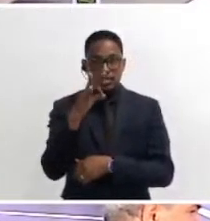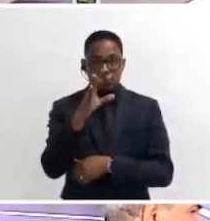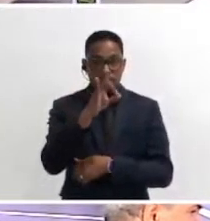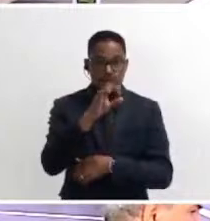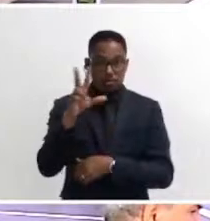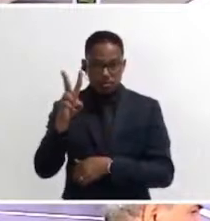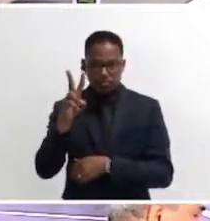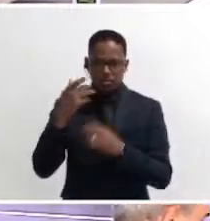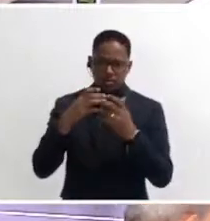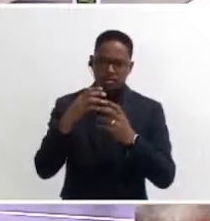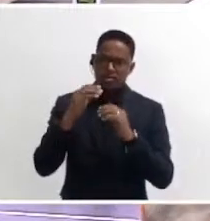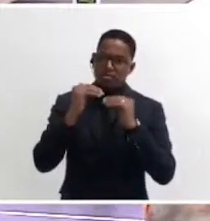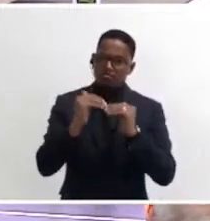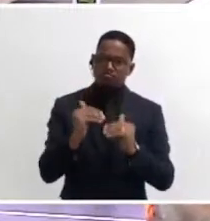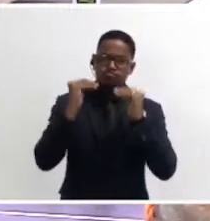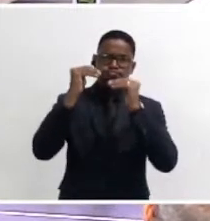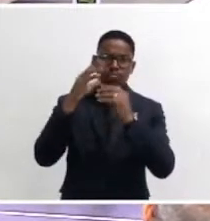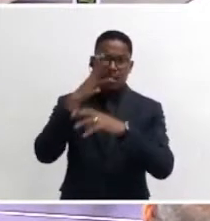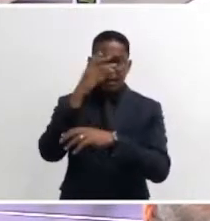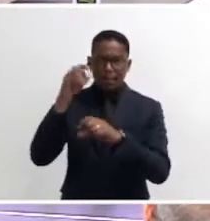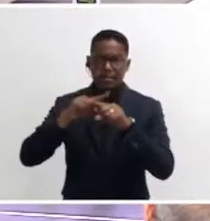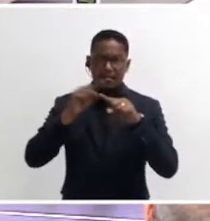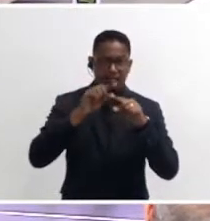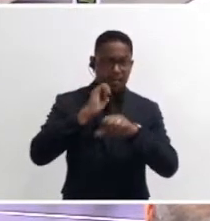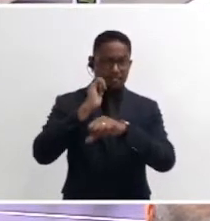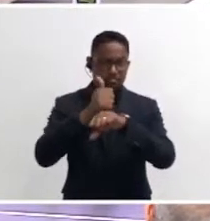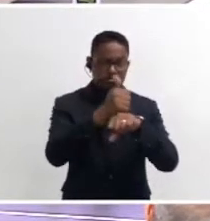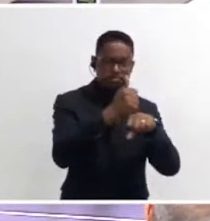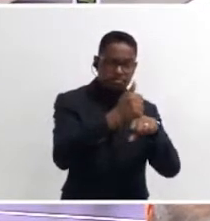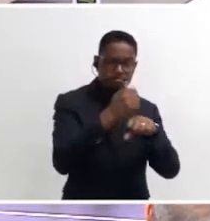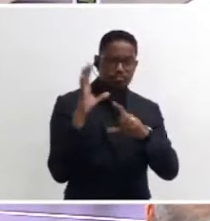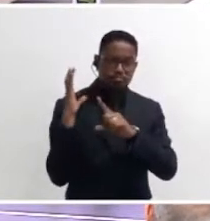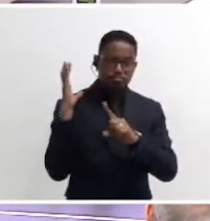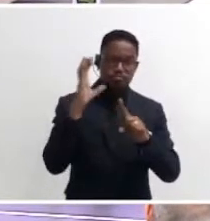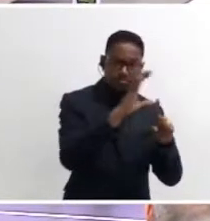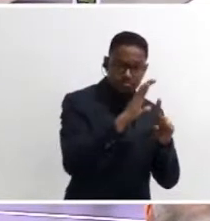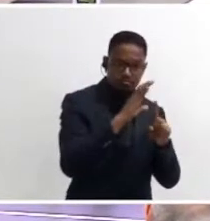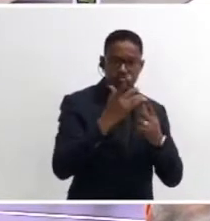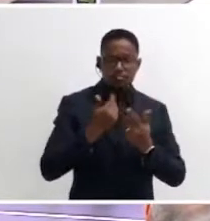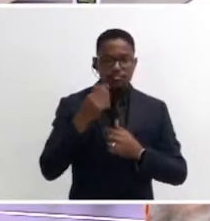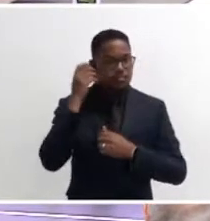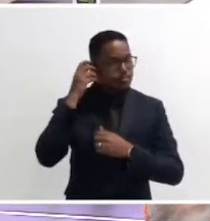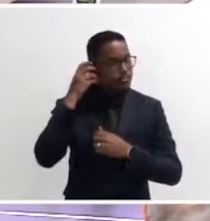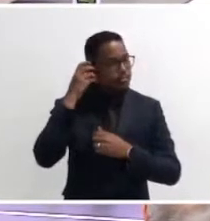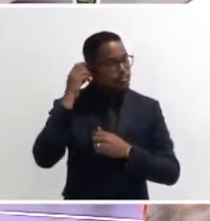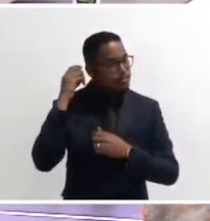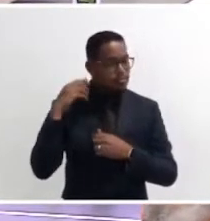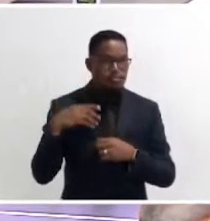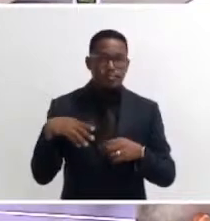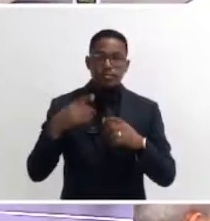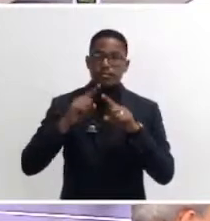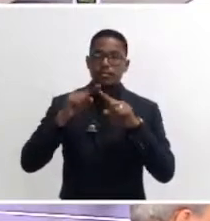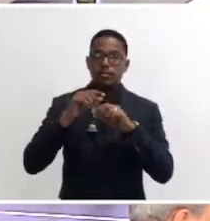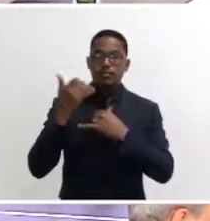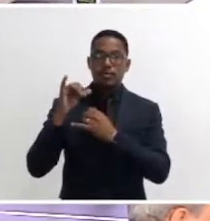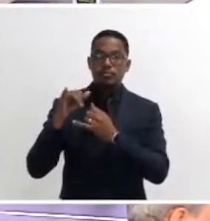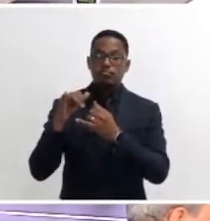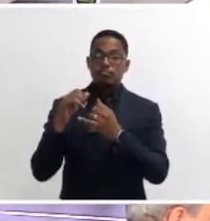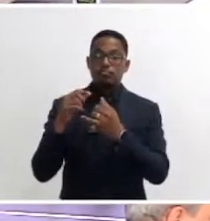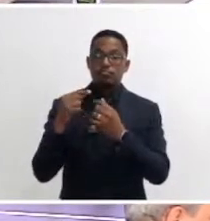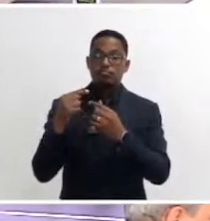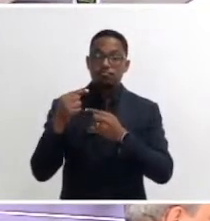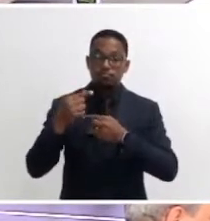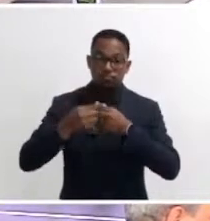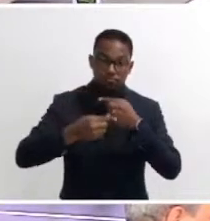altas posiciones en empresas dedicadas a secuenciación de ADN de próxima generación, enfriamiento